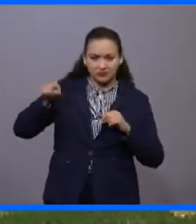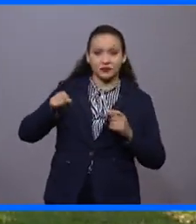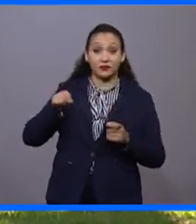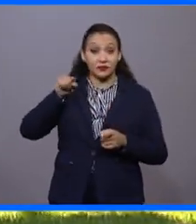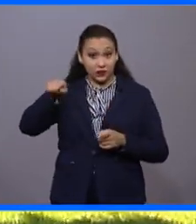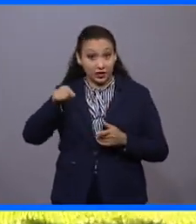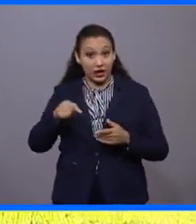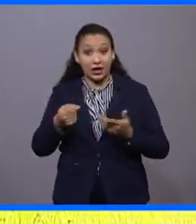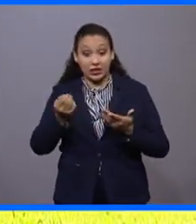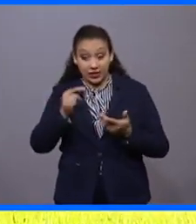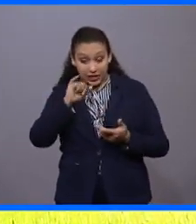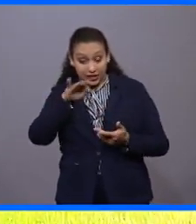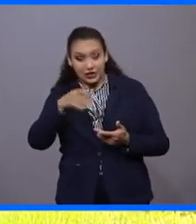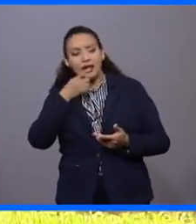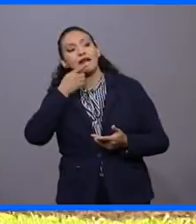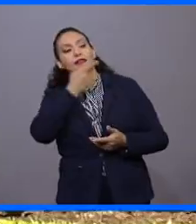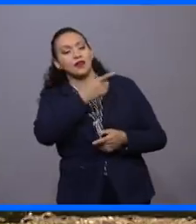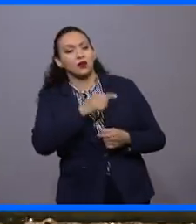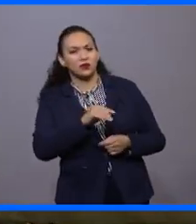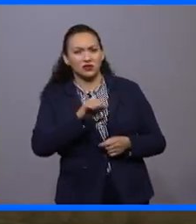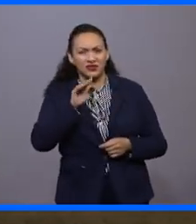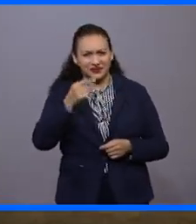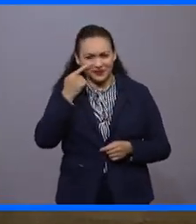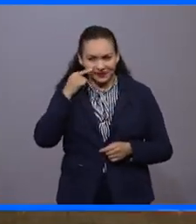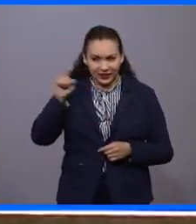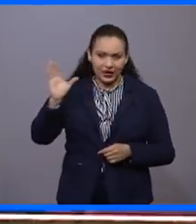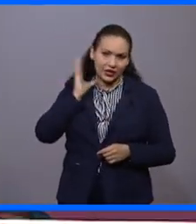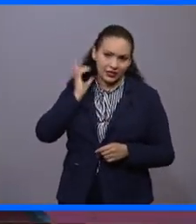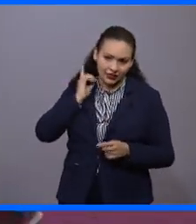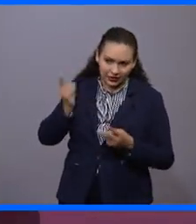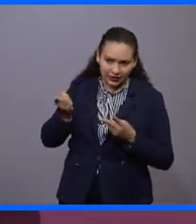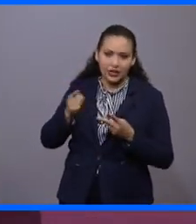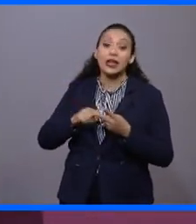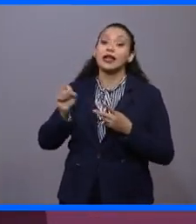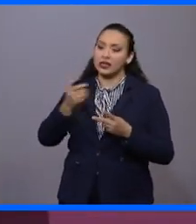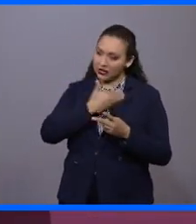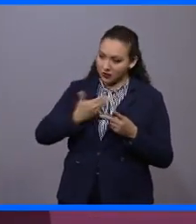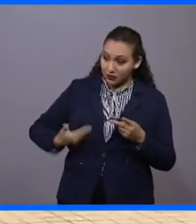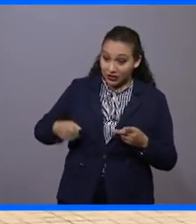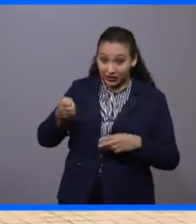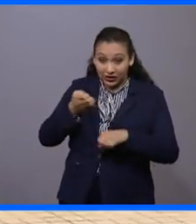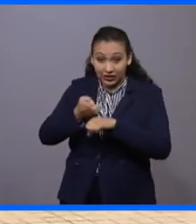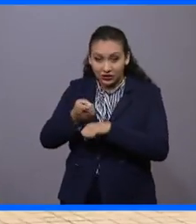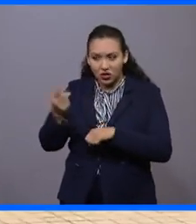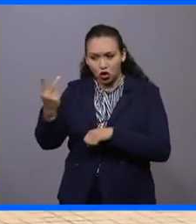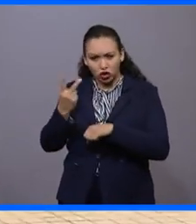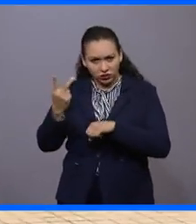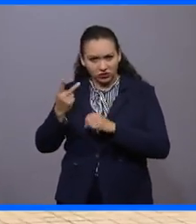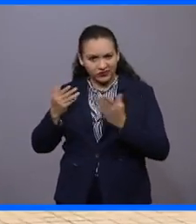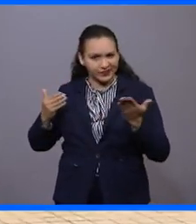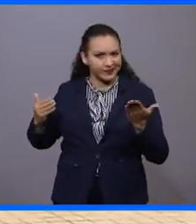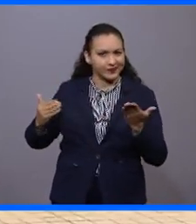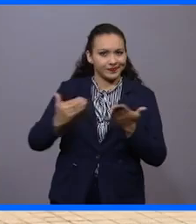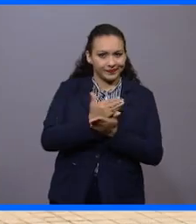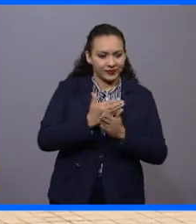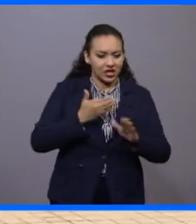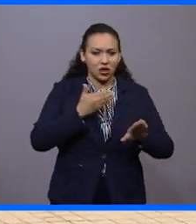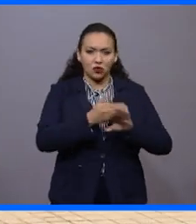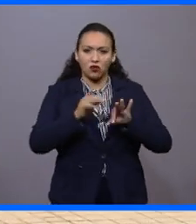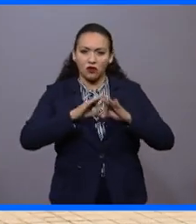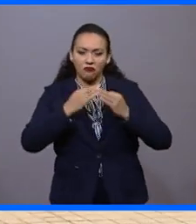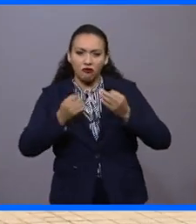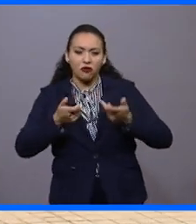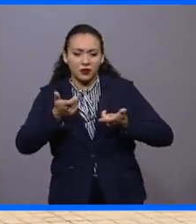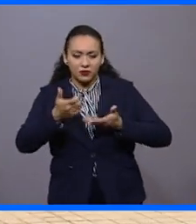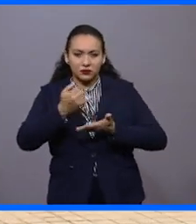aquel recurso, el INE consideró que tanto el Legislativo como el Ejecutivo local transgredieron las facultades de fiscalización